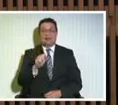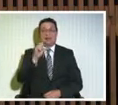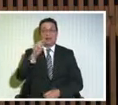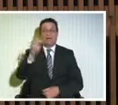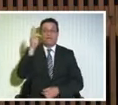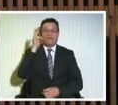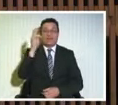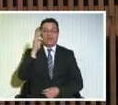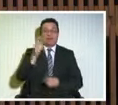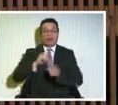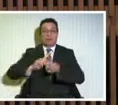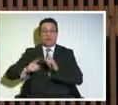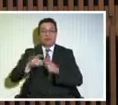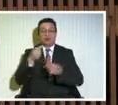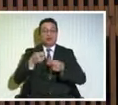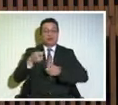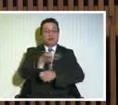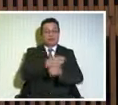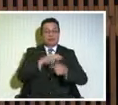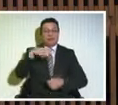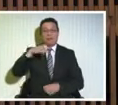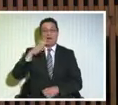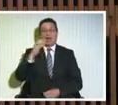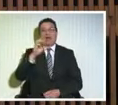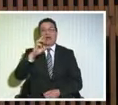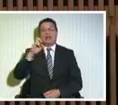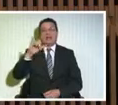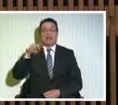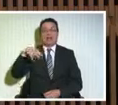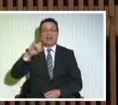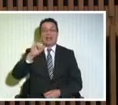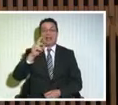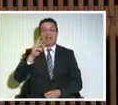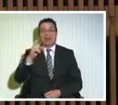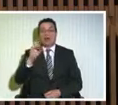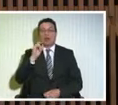Federación de Manipuladoras de Alimentos, Magarena Hidalgo y Patricia Espinosa,